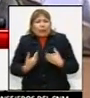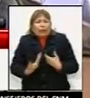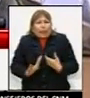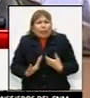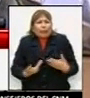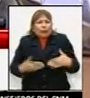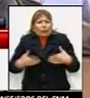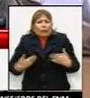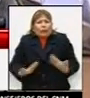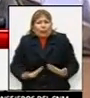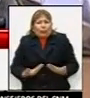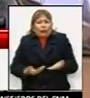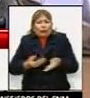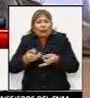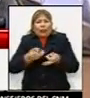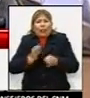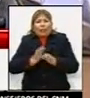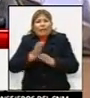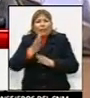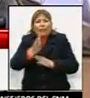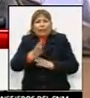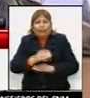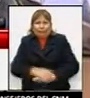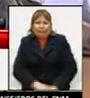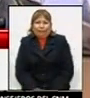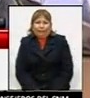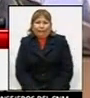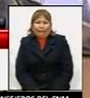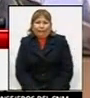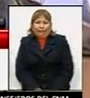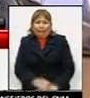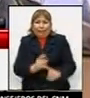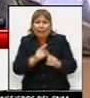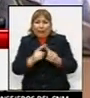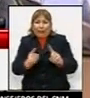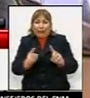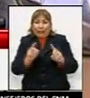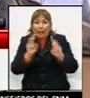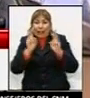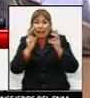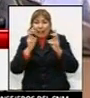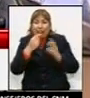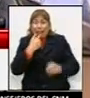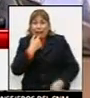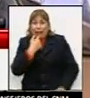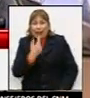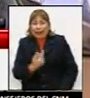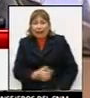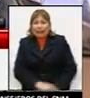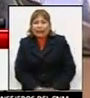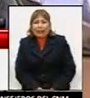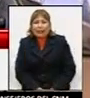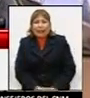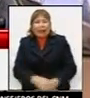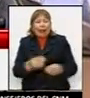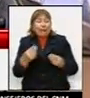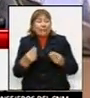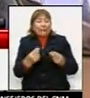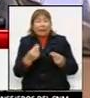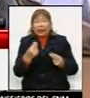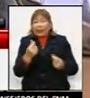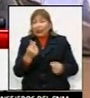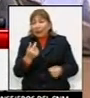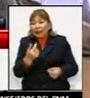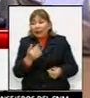extender al infinito. Pero el tema es este el momento, con la premura